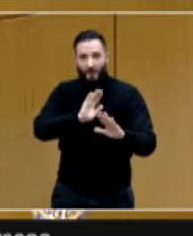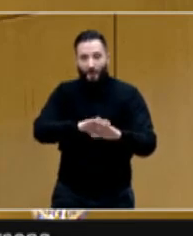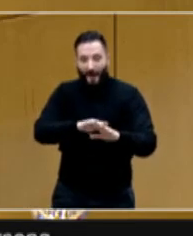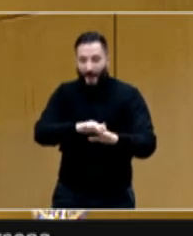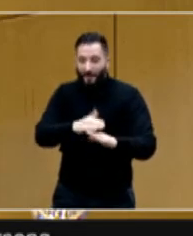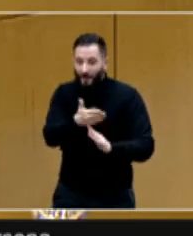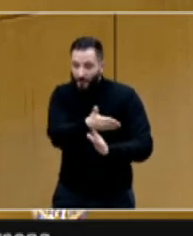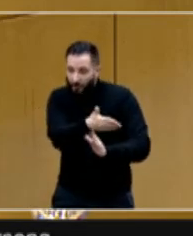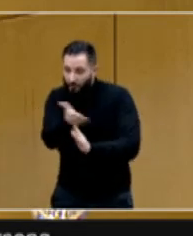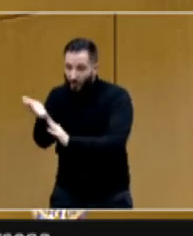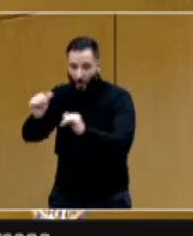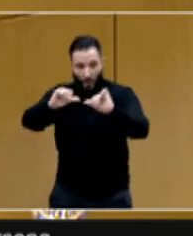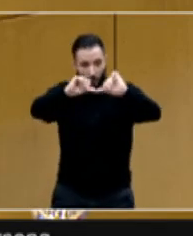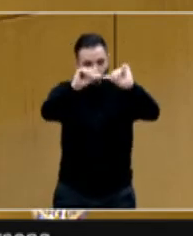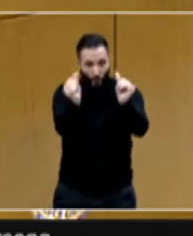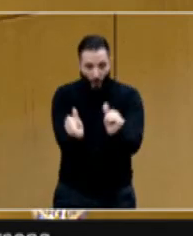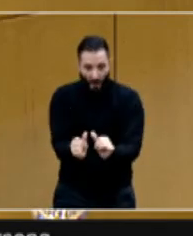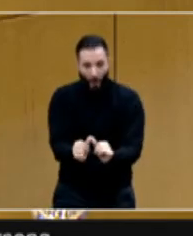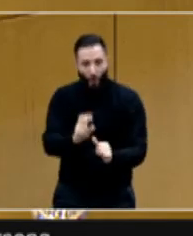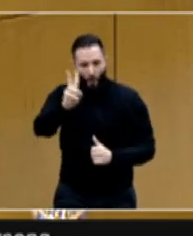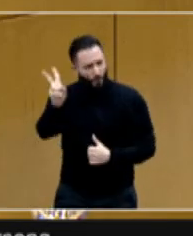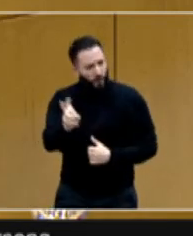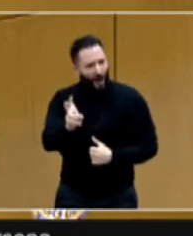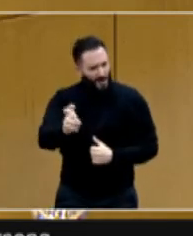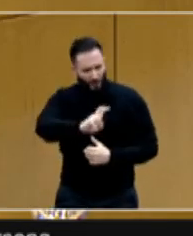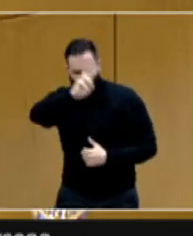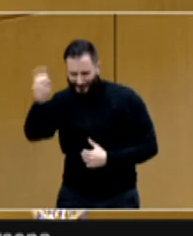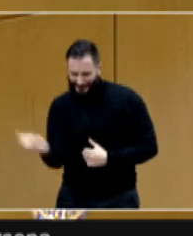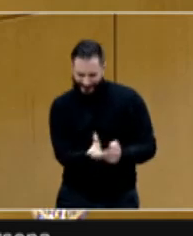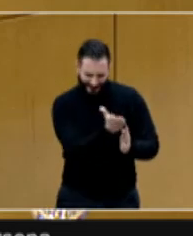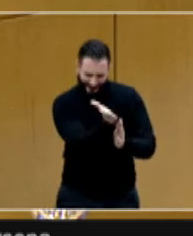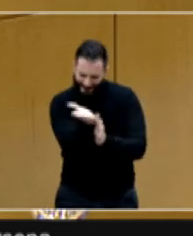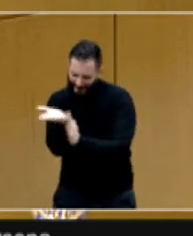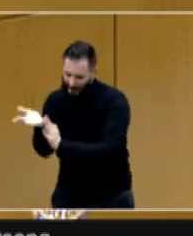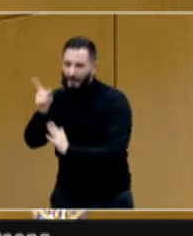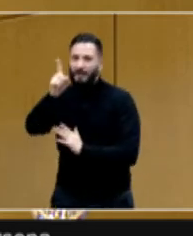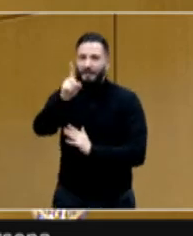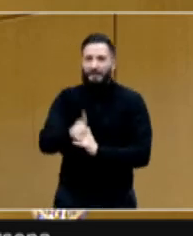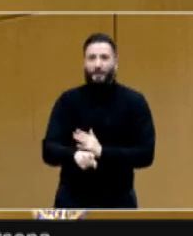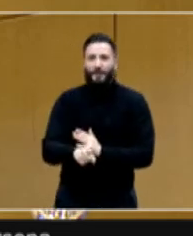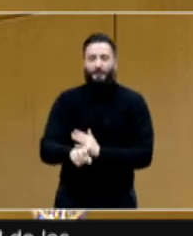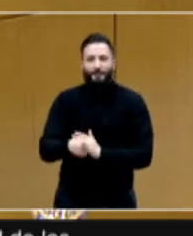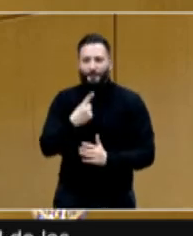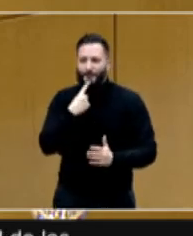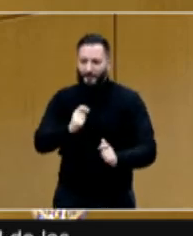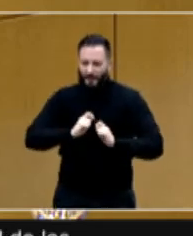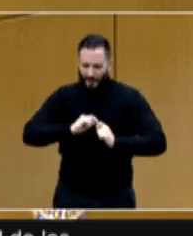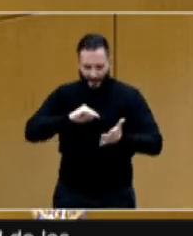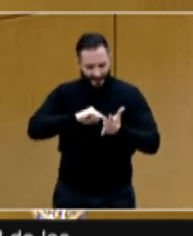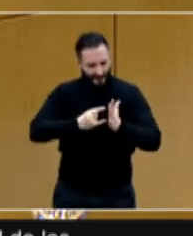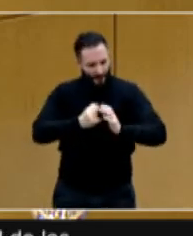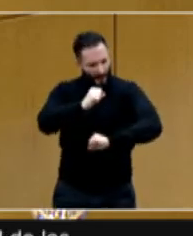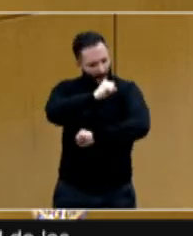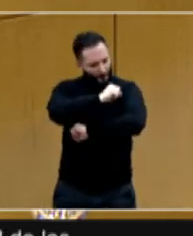versatilidad de los modelos que ahora se tiene cuando yo hablo de esta materia pongo incluso alguna foto de decir de un sistema de ventanilla única que